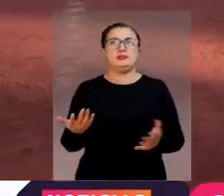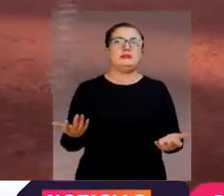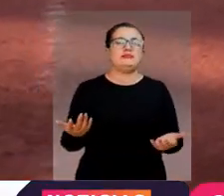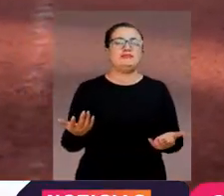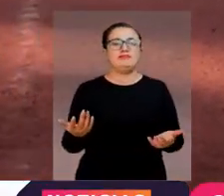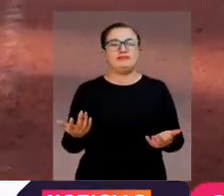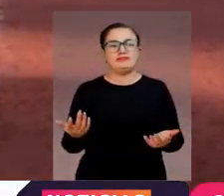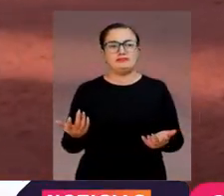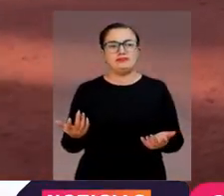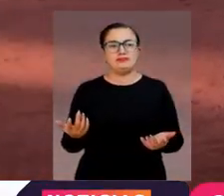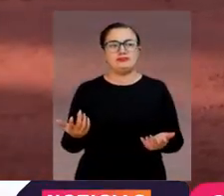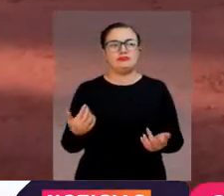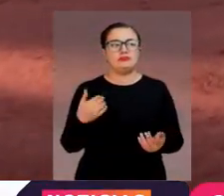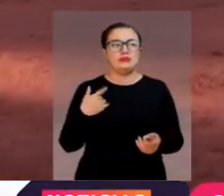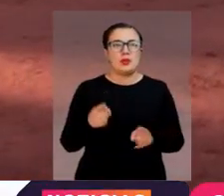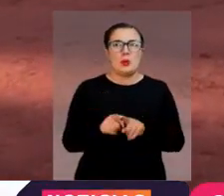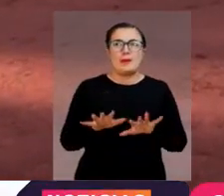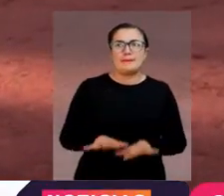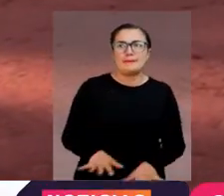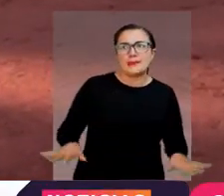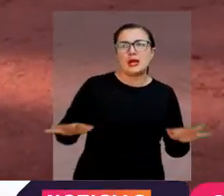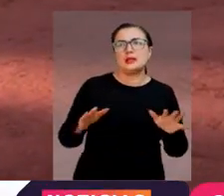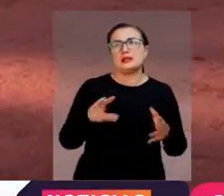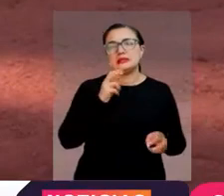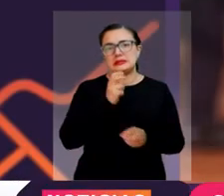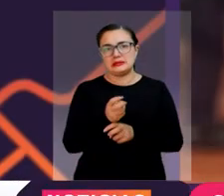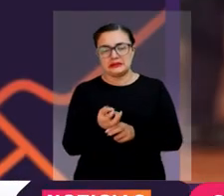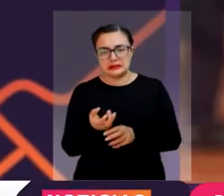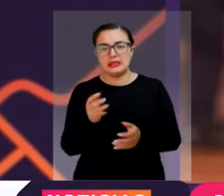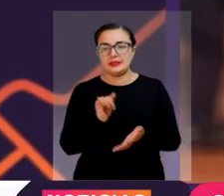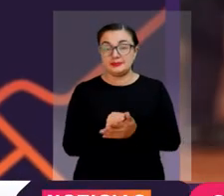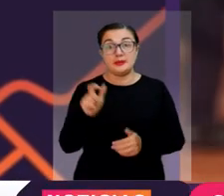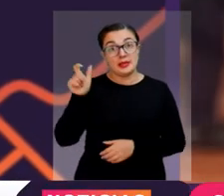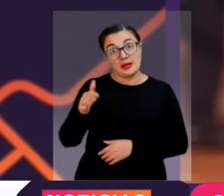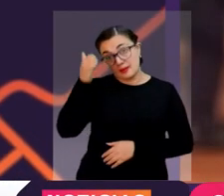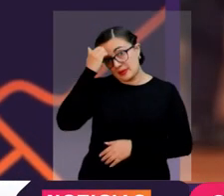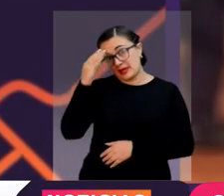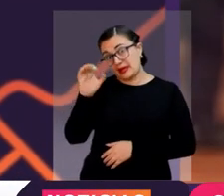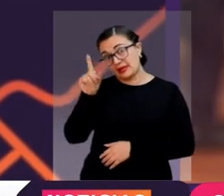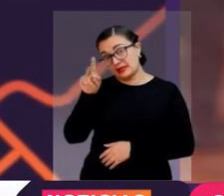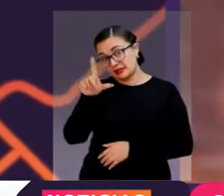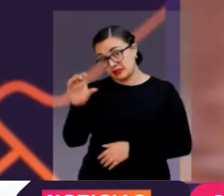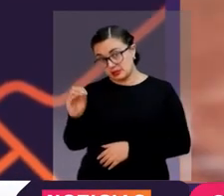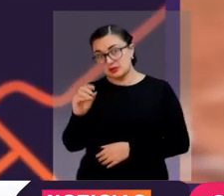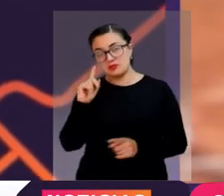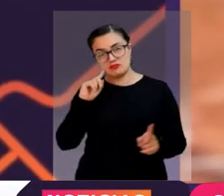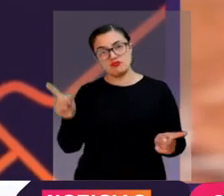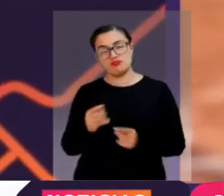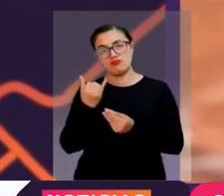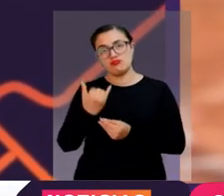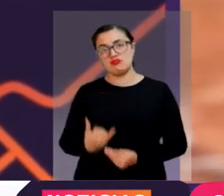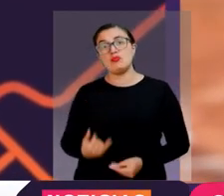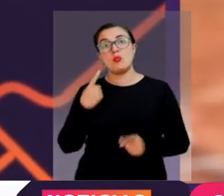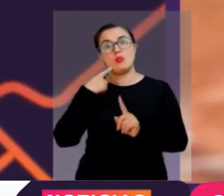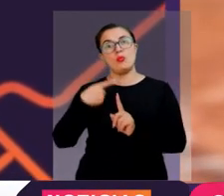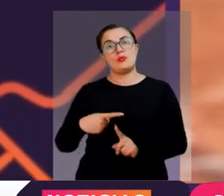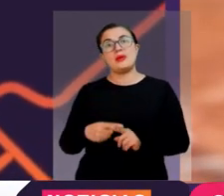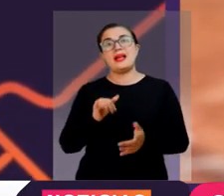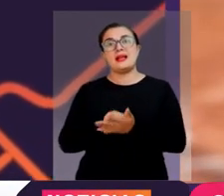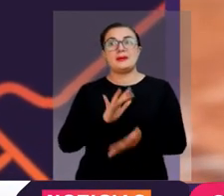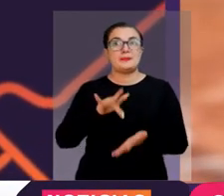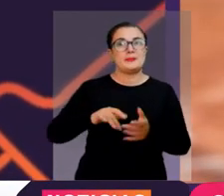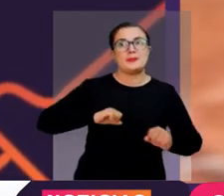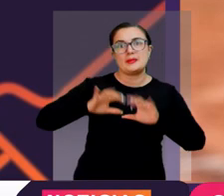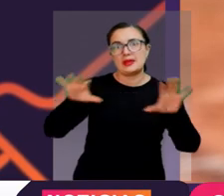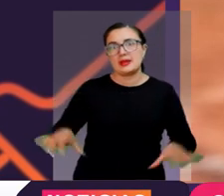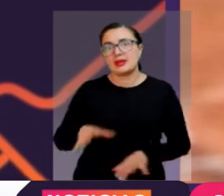de estar inactivo prácticamente. Para el profesor Castillo hubo buenas conclusiones, ya que durante el lapso de inactividad todos